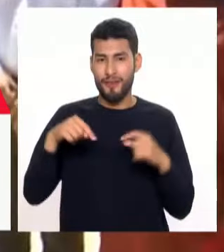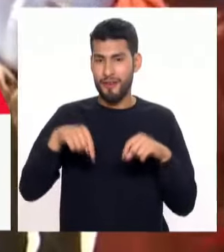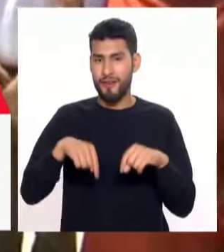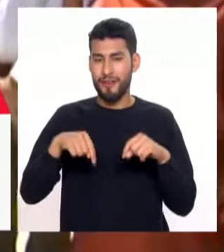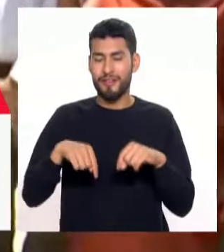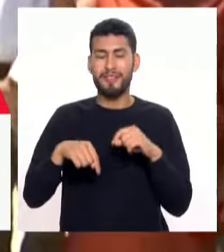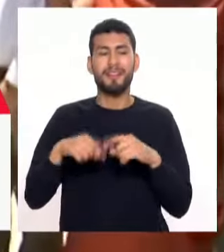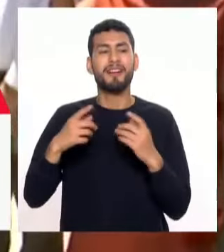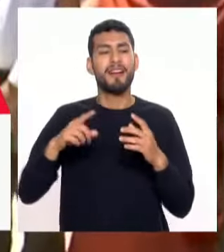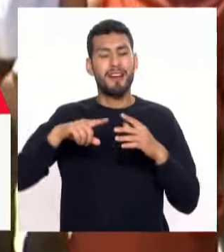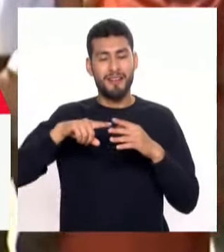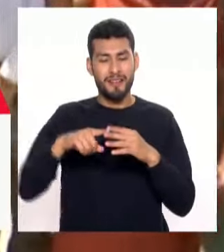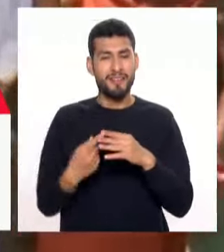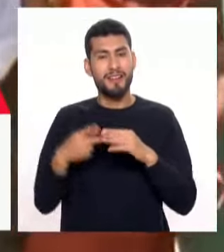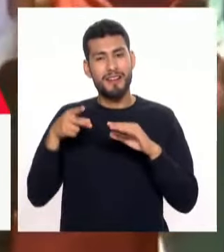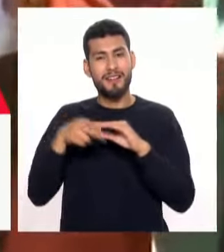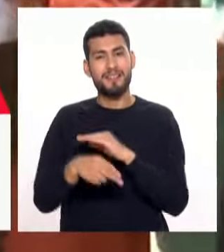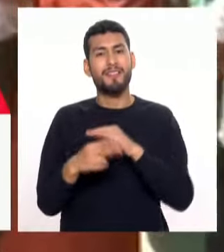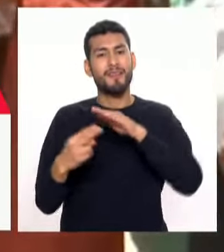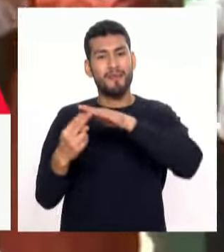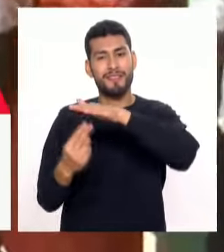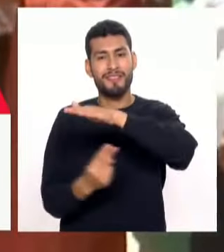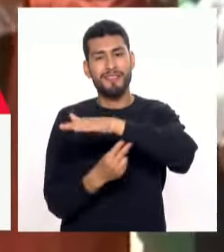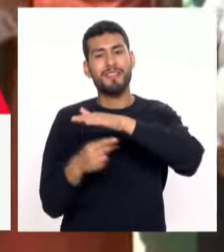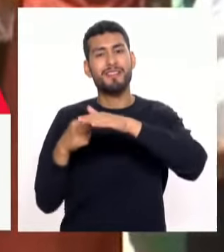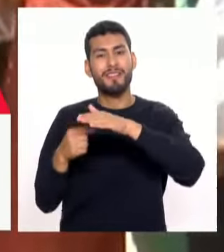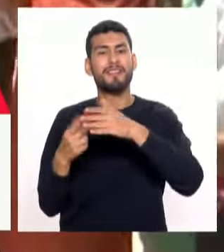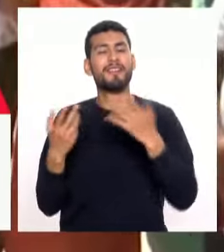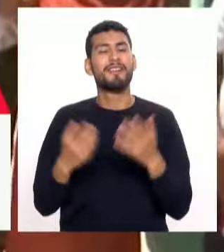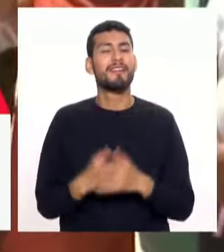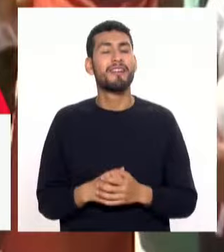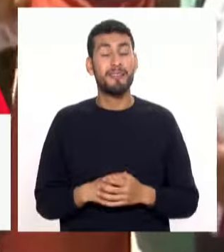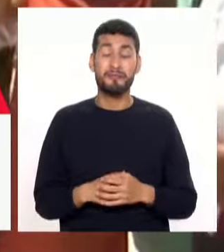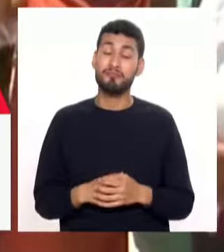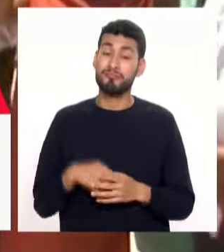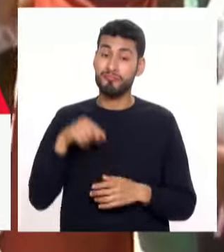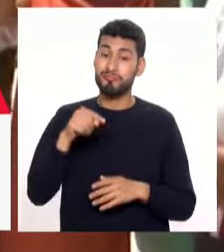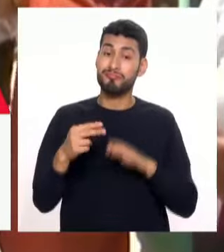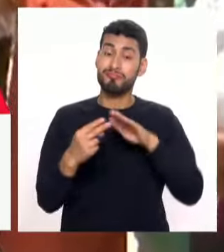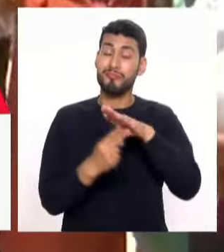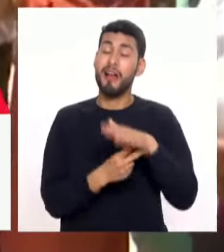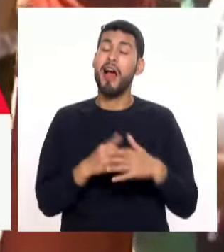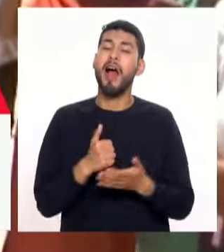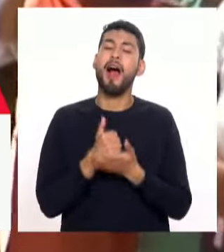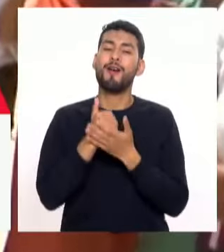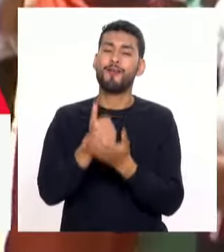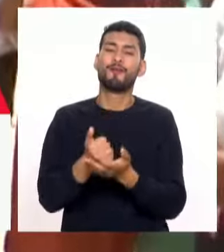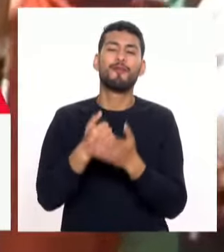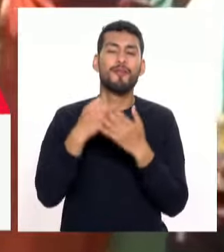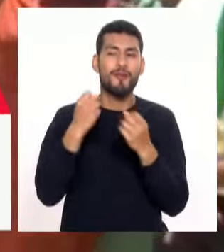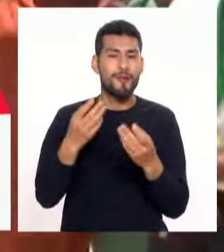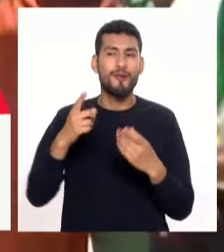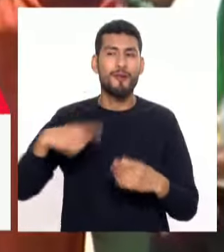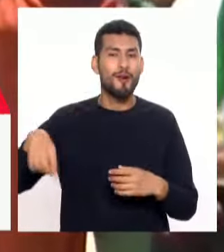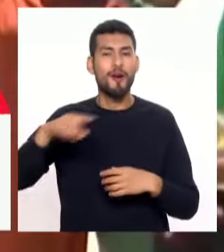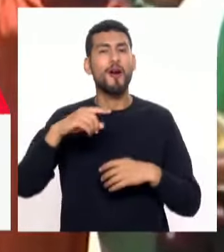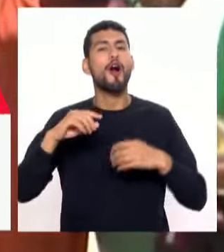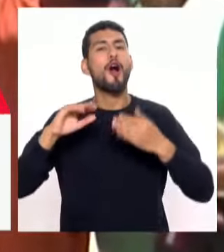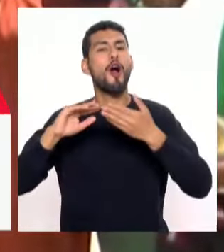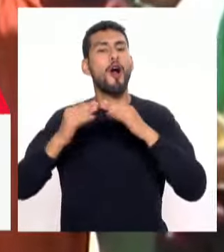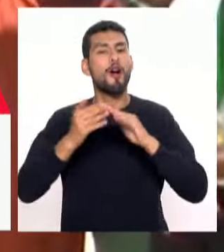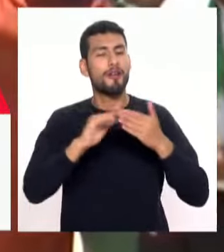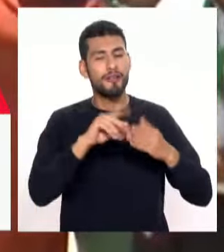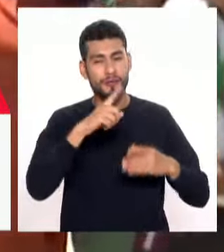hoy con la inauguración de este puente que, como señalábamos, va a beneficiar a varias comunidades, sobre todo